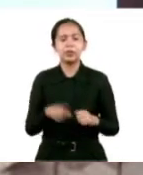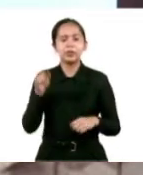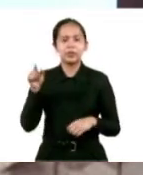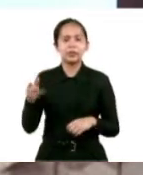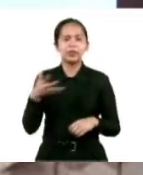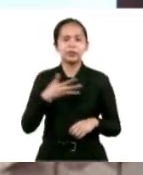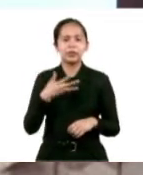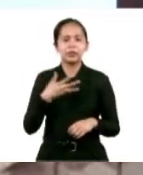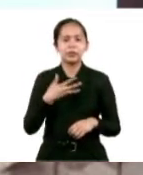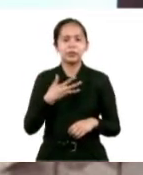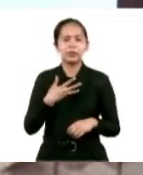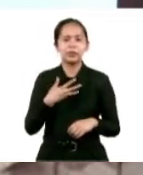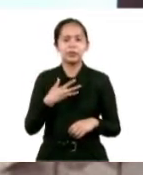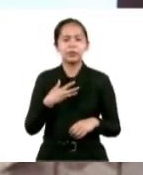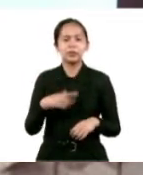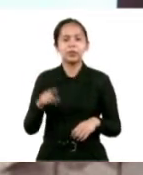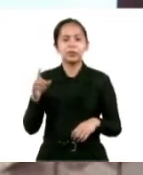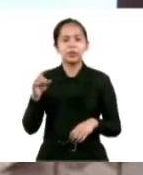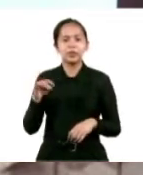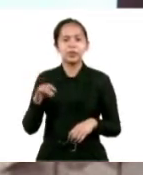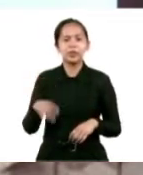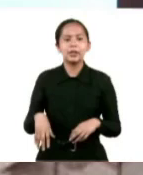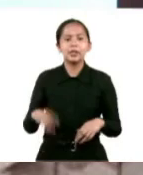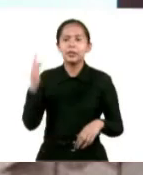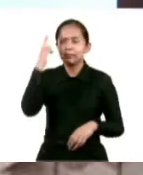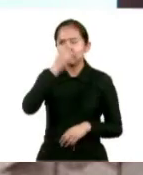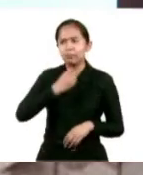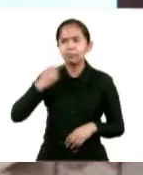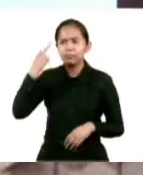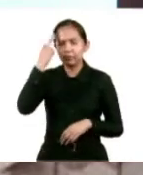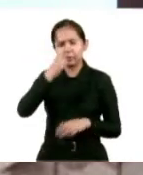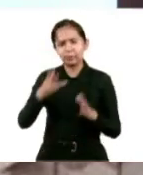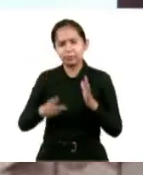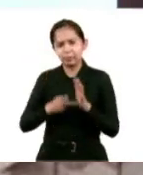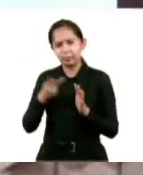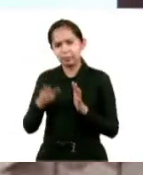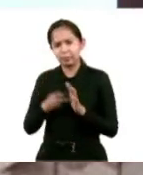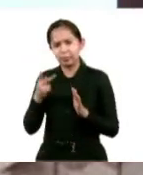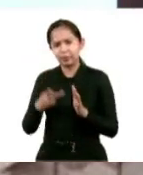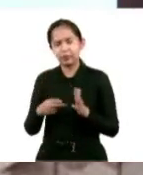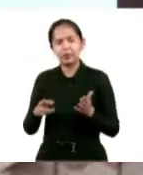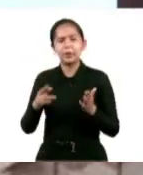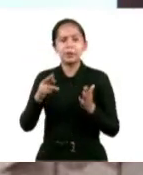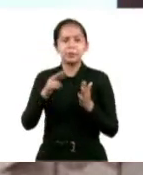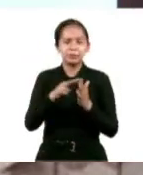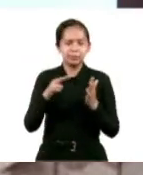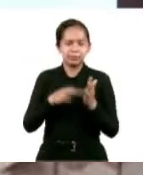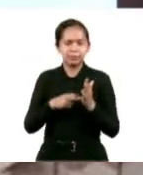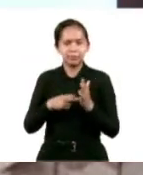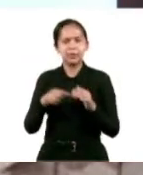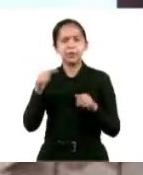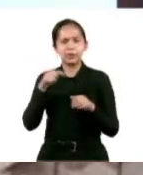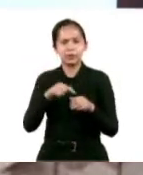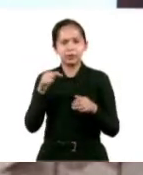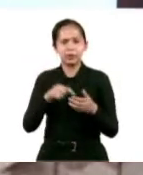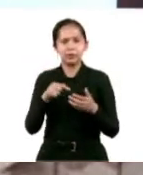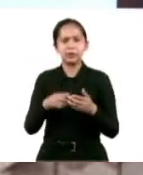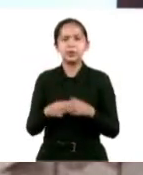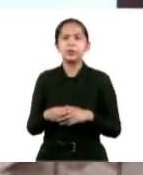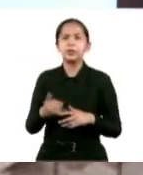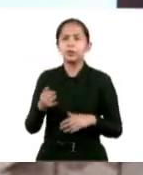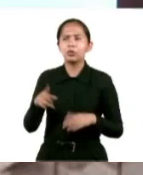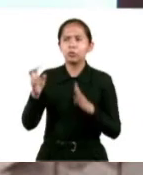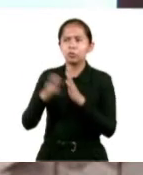inconsistencia grave al decir que una inspección rutinaria definida en un manual deficiente podría corregir un error de diseño